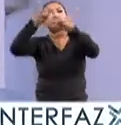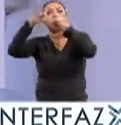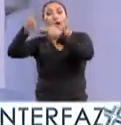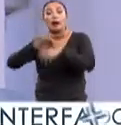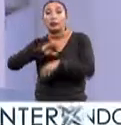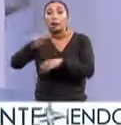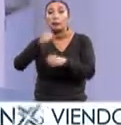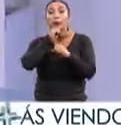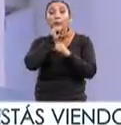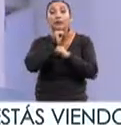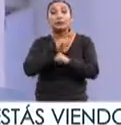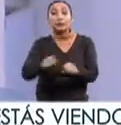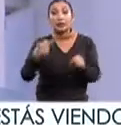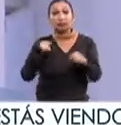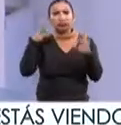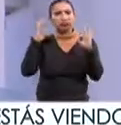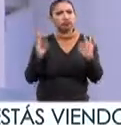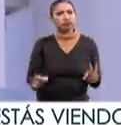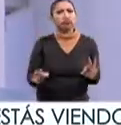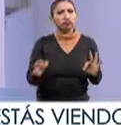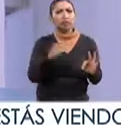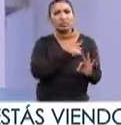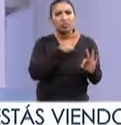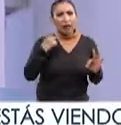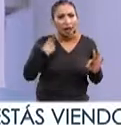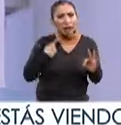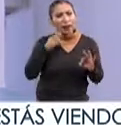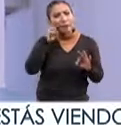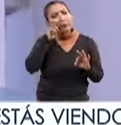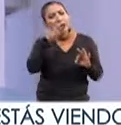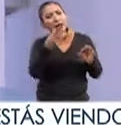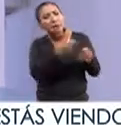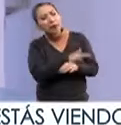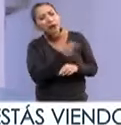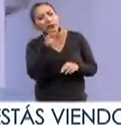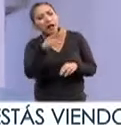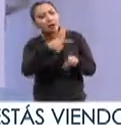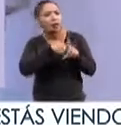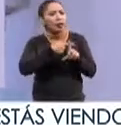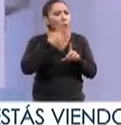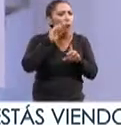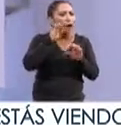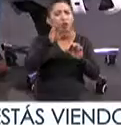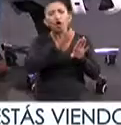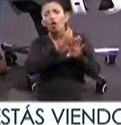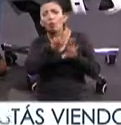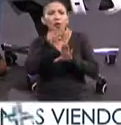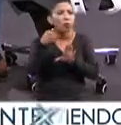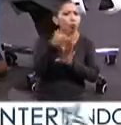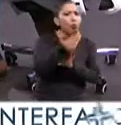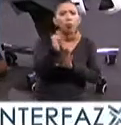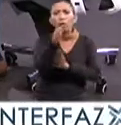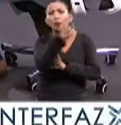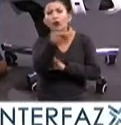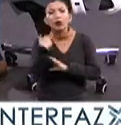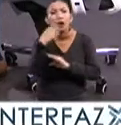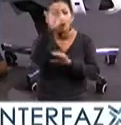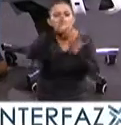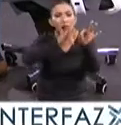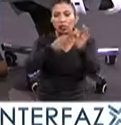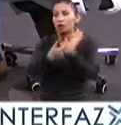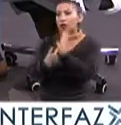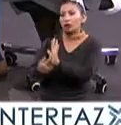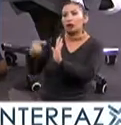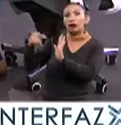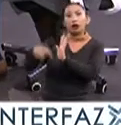como publicista. Un publicista bueno tiene que tomarle el pulso a las cosas, las temperaturas, ver por dónde y ofrecer